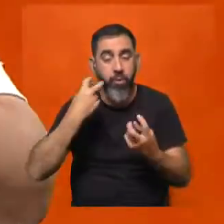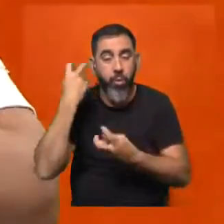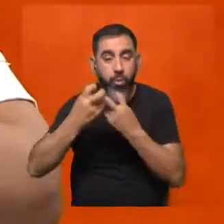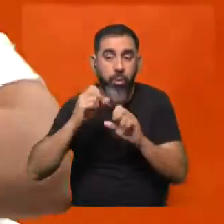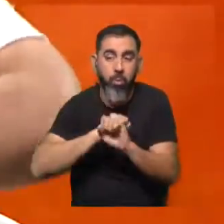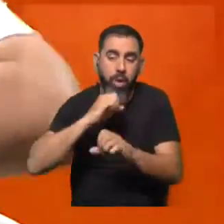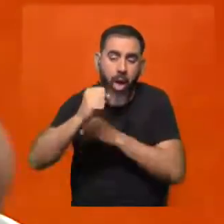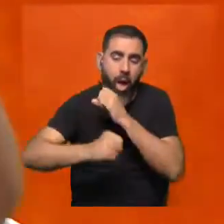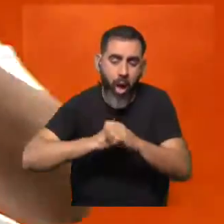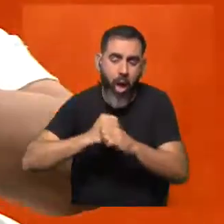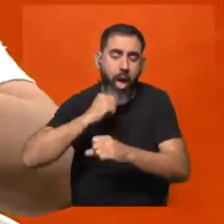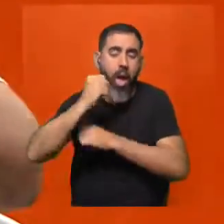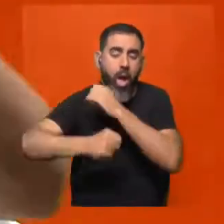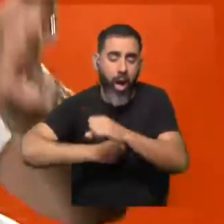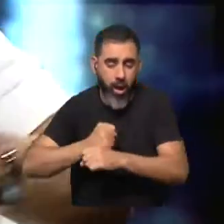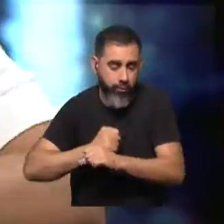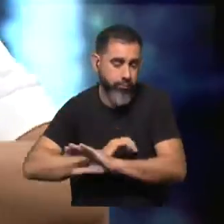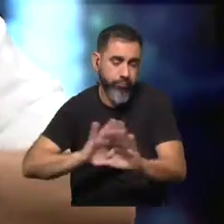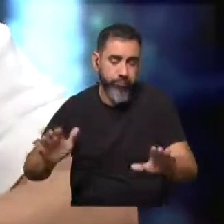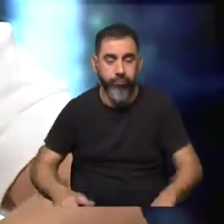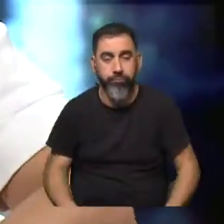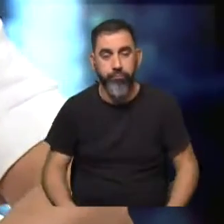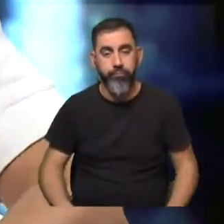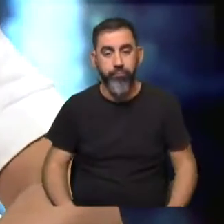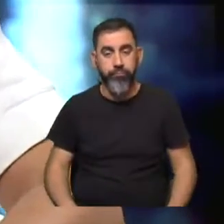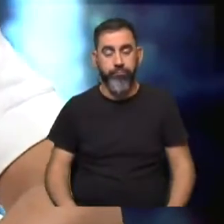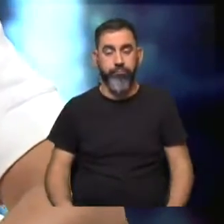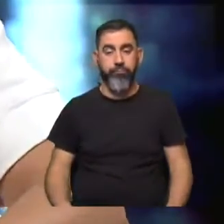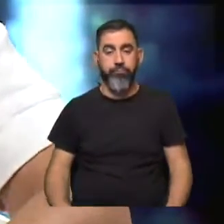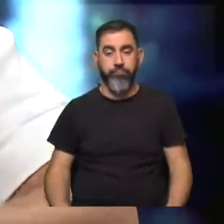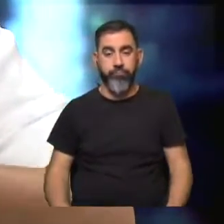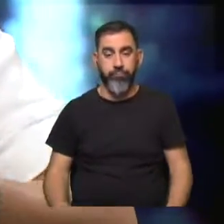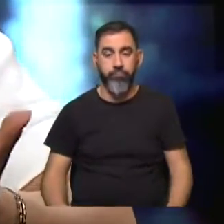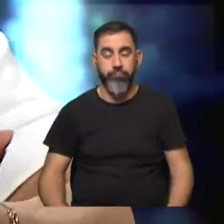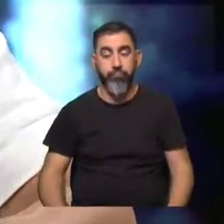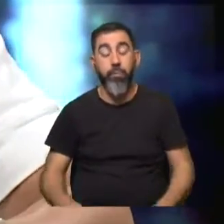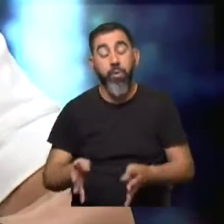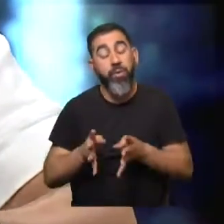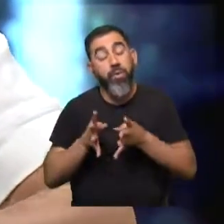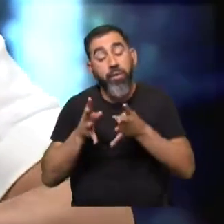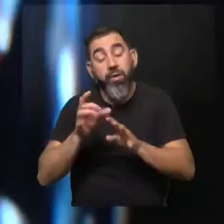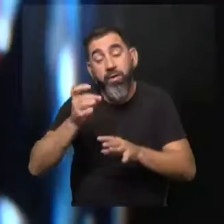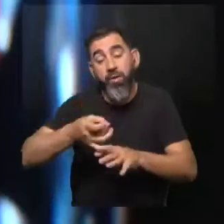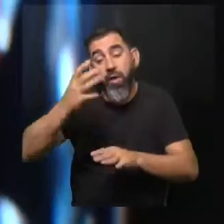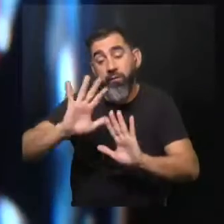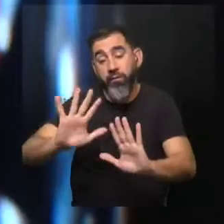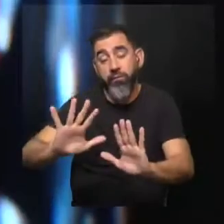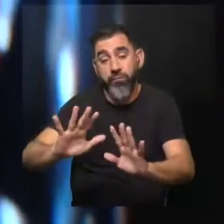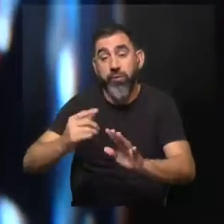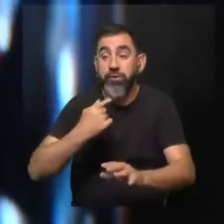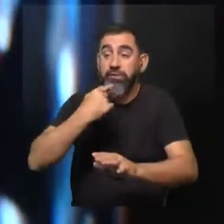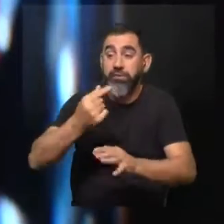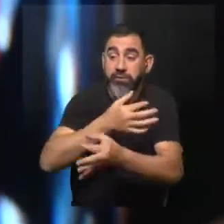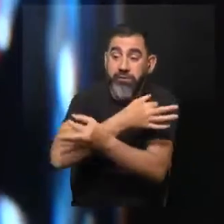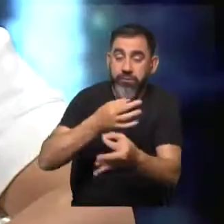ir la vida de estudiante, la vida de investigador, la vida de profesional, pero es bueno, el desafío de la profesión también. Claro, ¿no? Y cuando